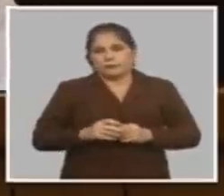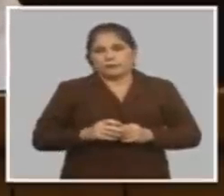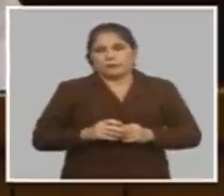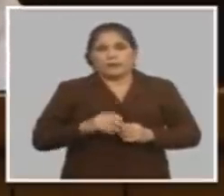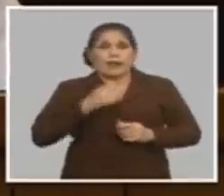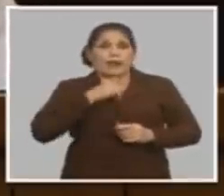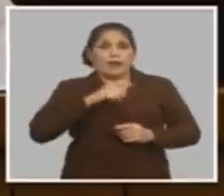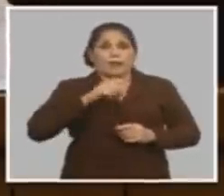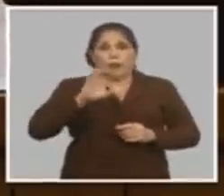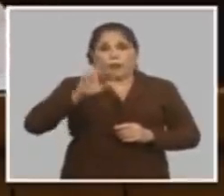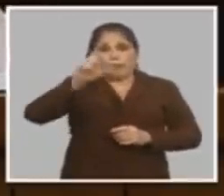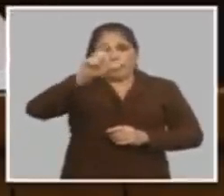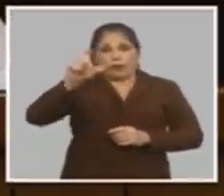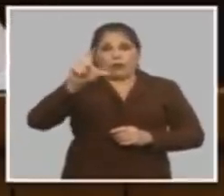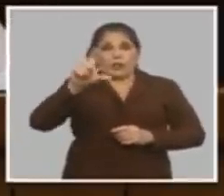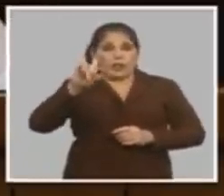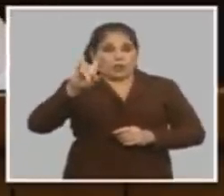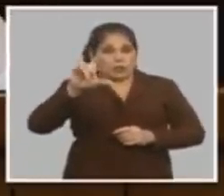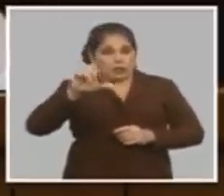Si usted tiene en el banco CUC,